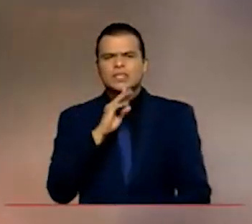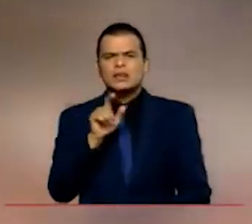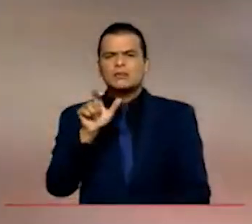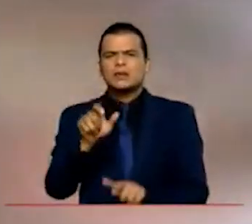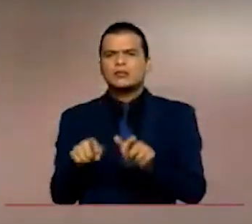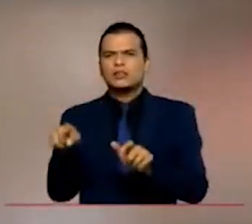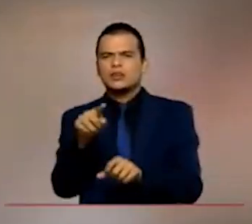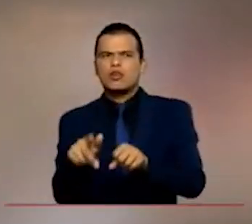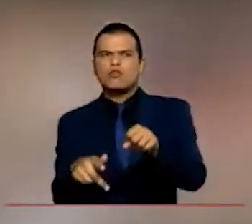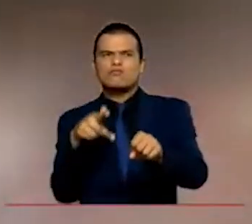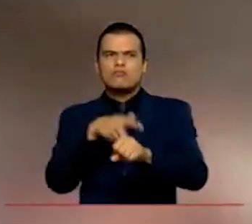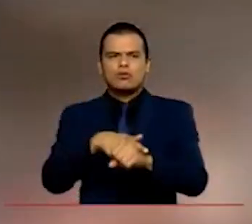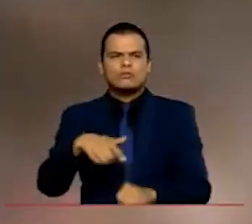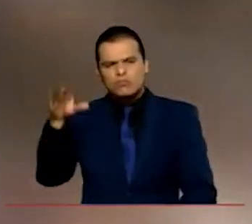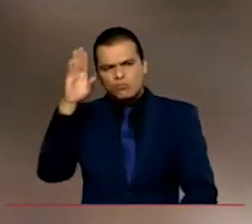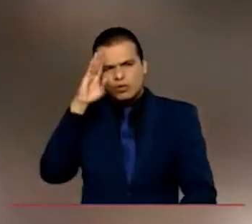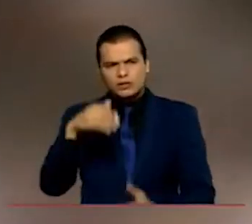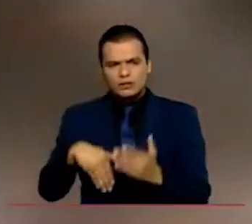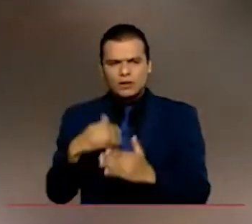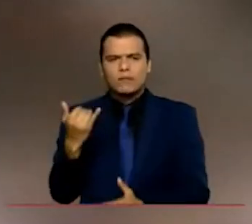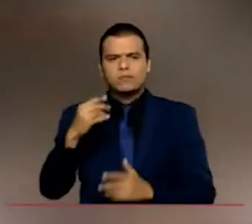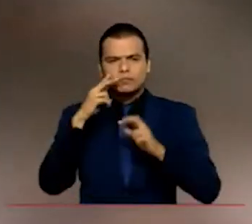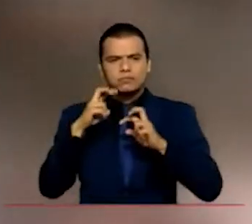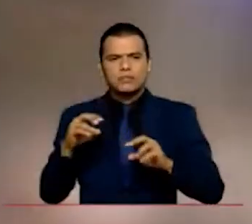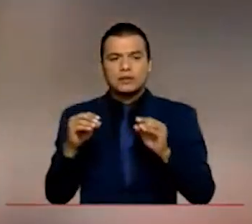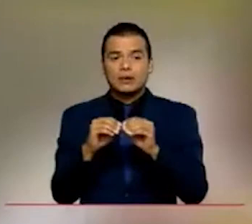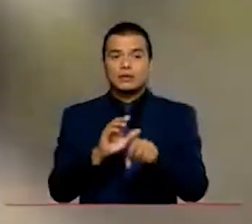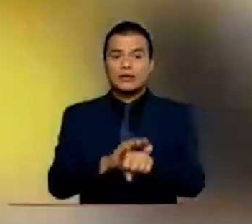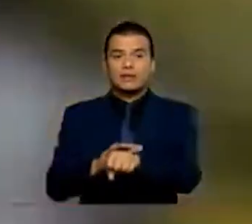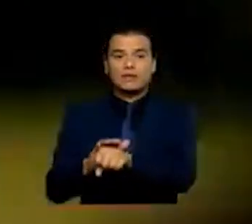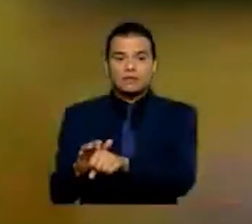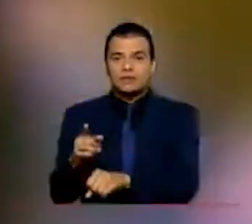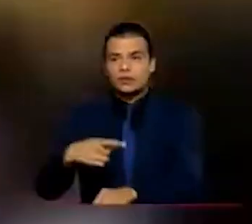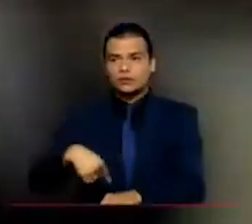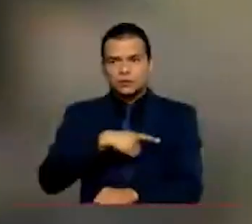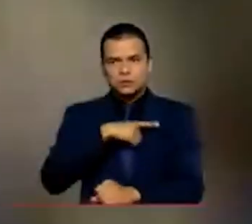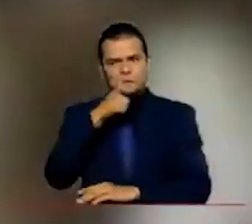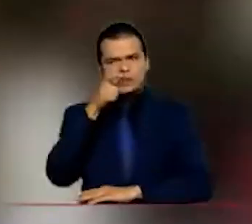atentaron contra los integrantes de la fuerza pública. Se anuncia que los operativos